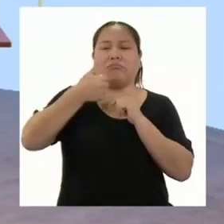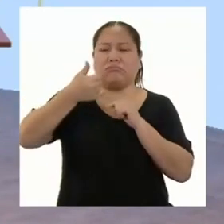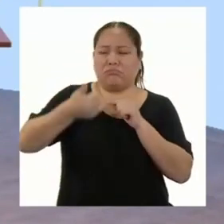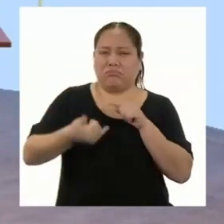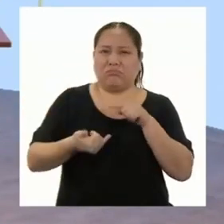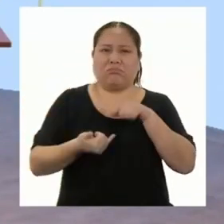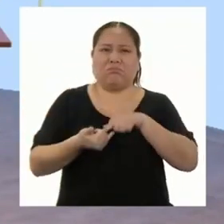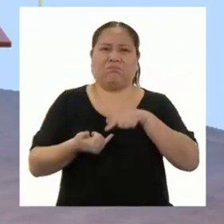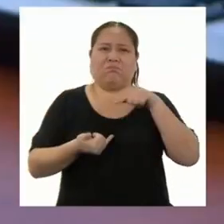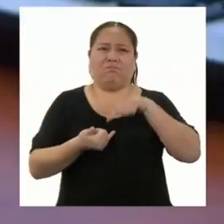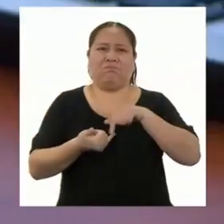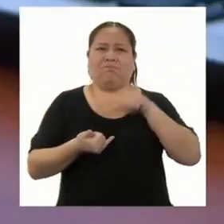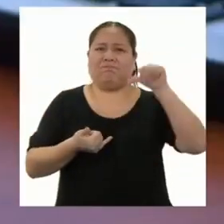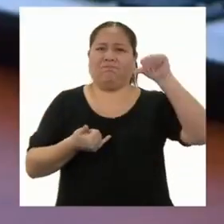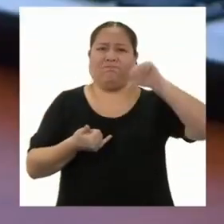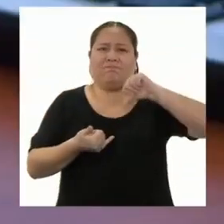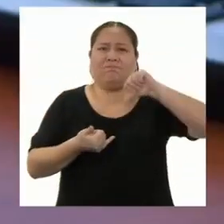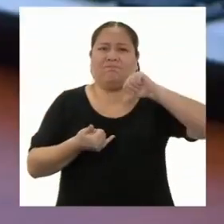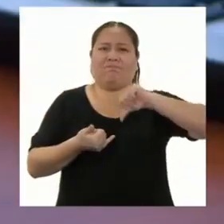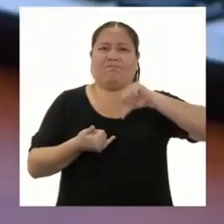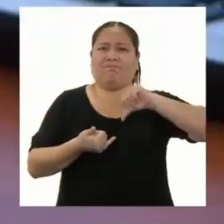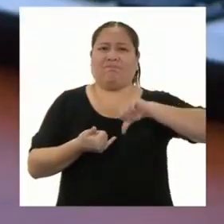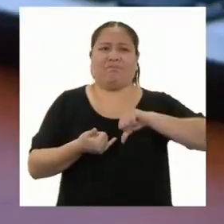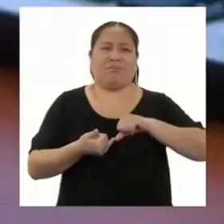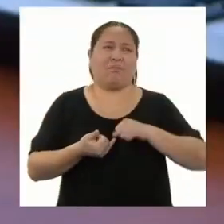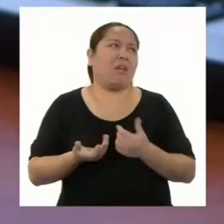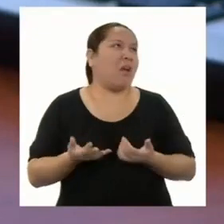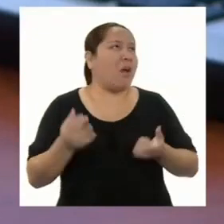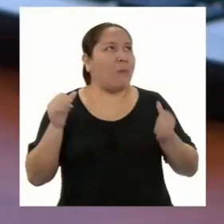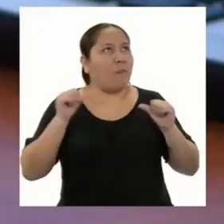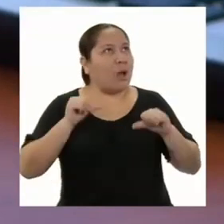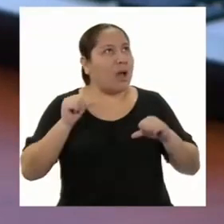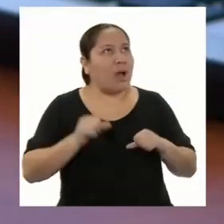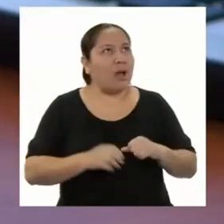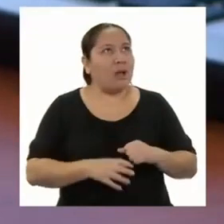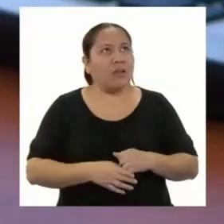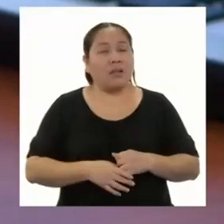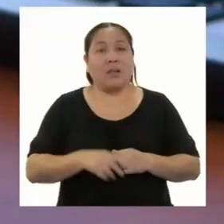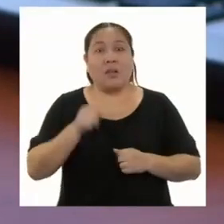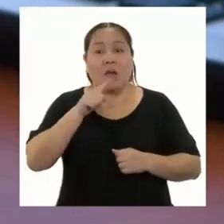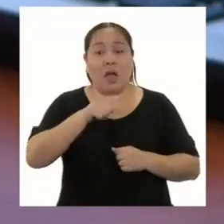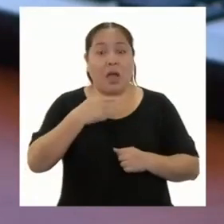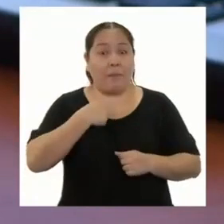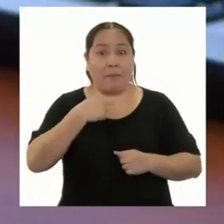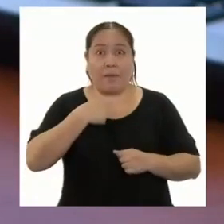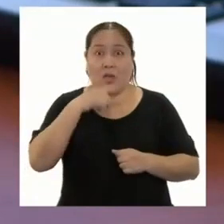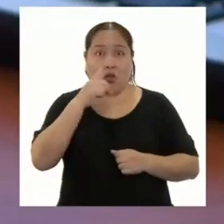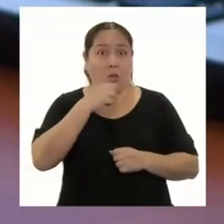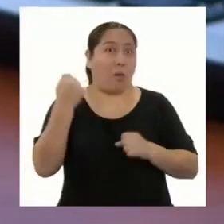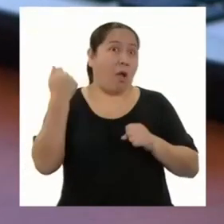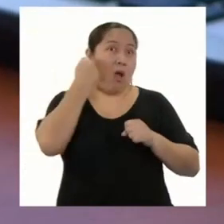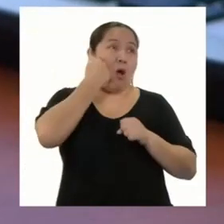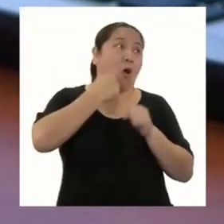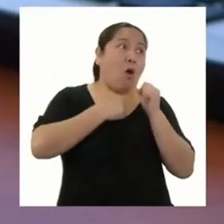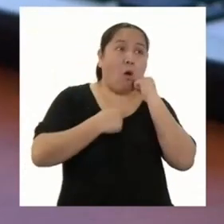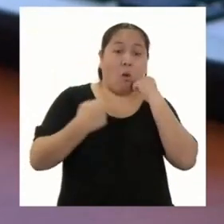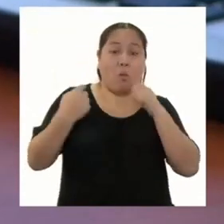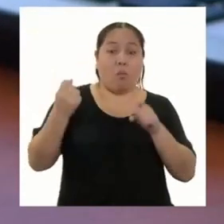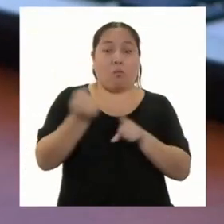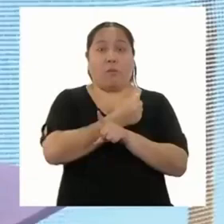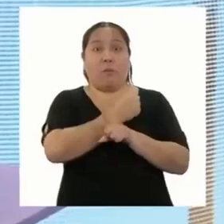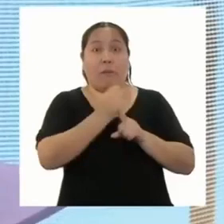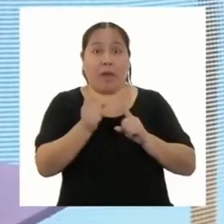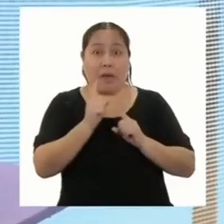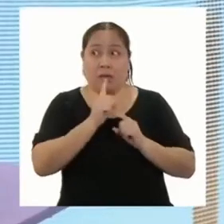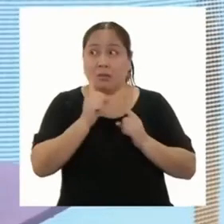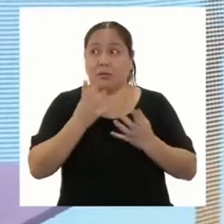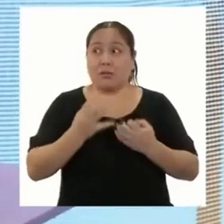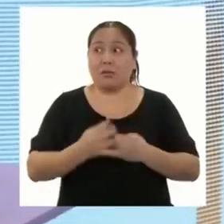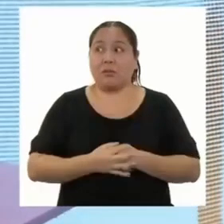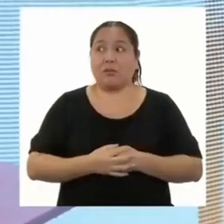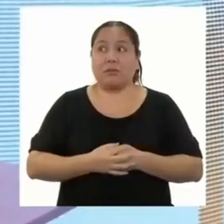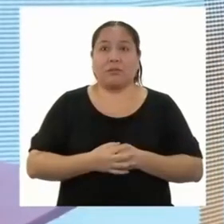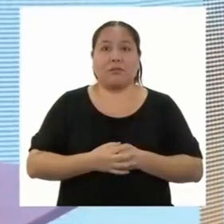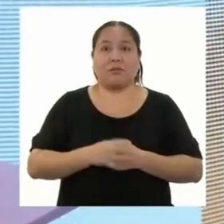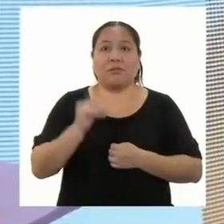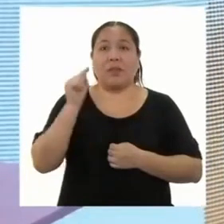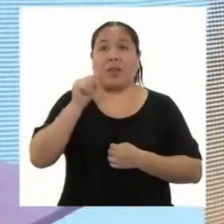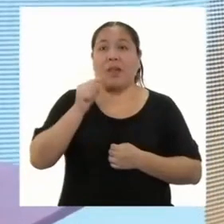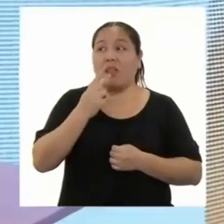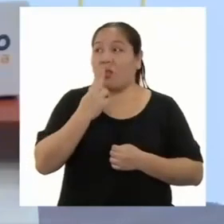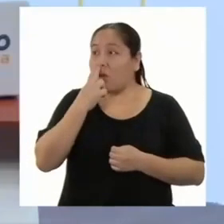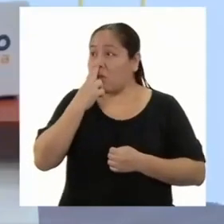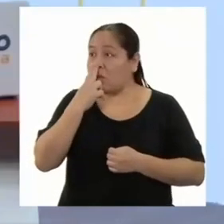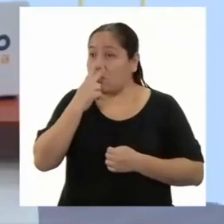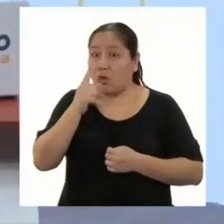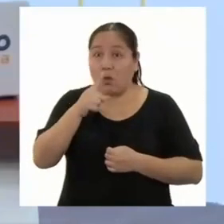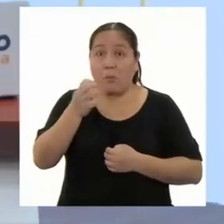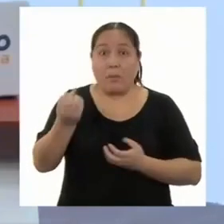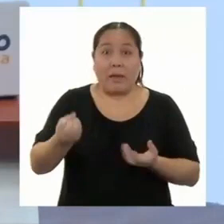a fallarme. ¡Qué descuidado! ¡Pobre de ti, que a mí también me golpeé sin querer! Tocino, no me des